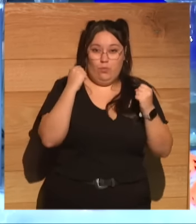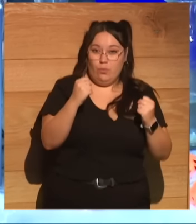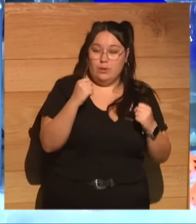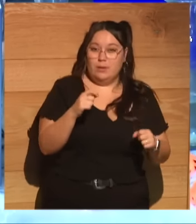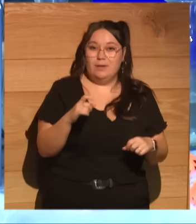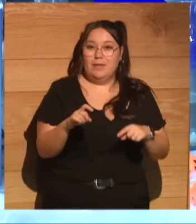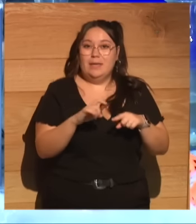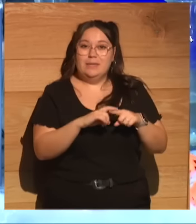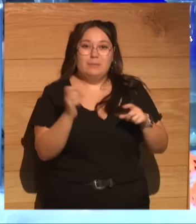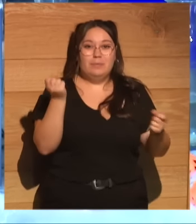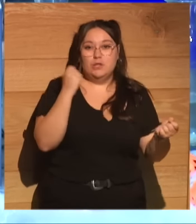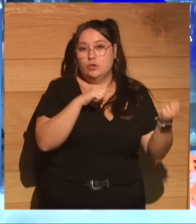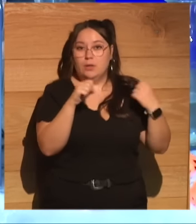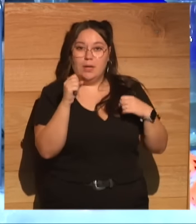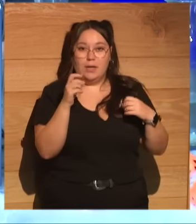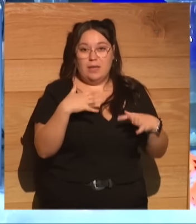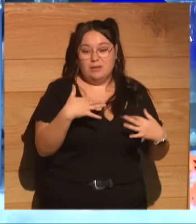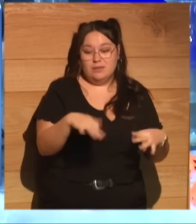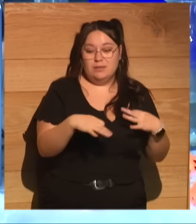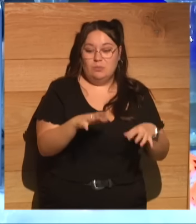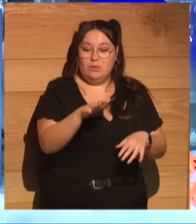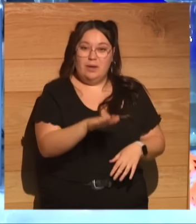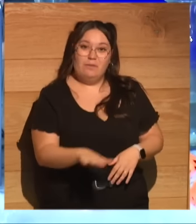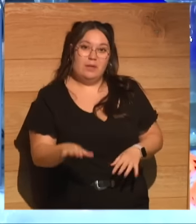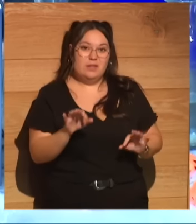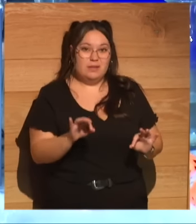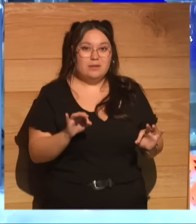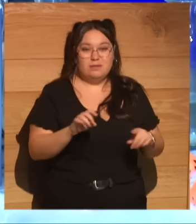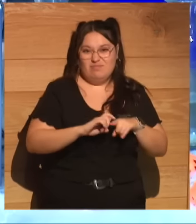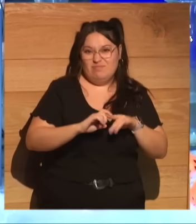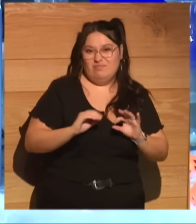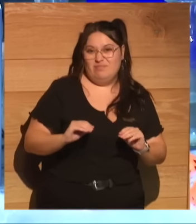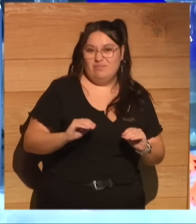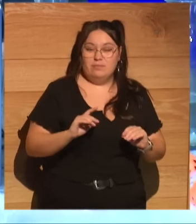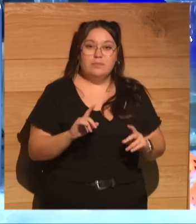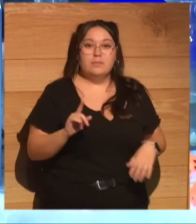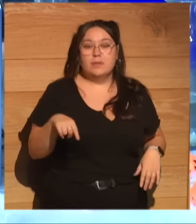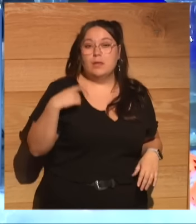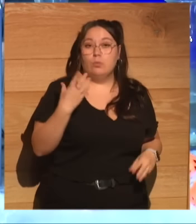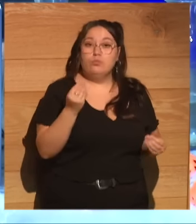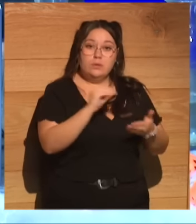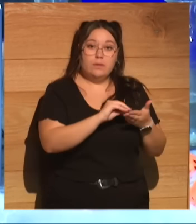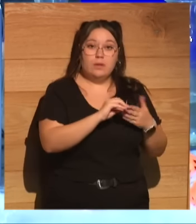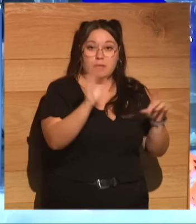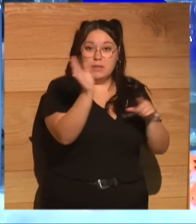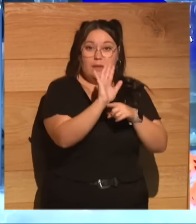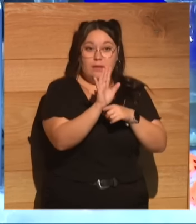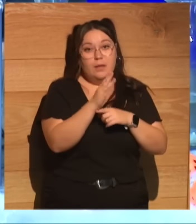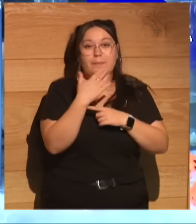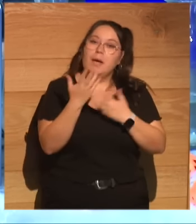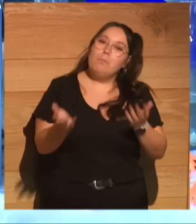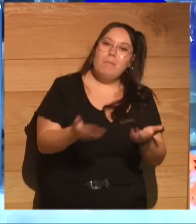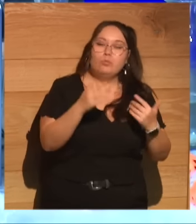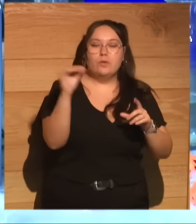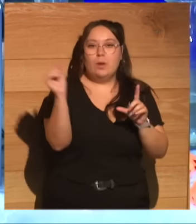tipo de... ese personaje tan simplón, tan infantil y demás. Tanto que ha pasado muchas veces en el cine que vamos a hacerle una